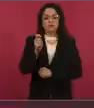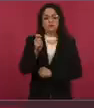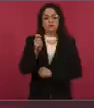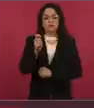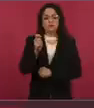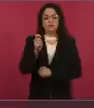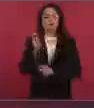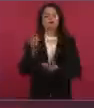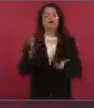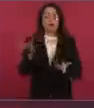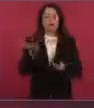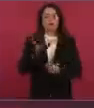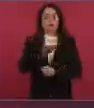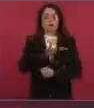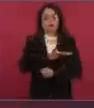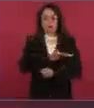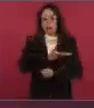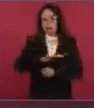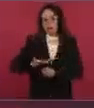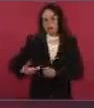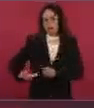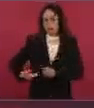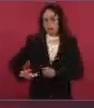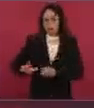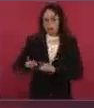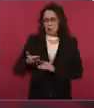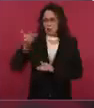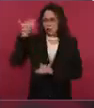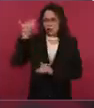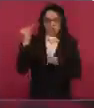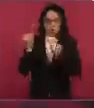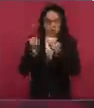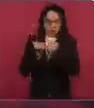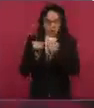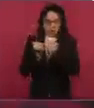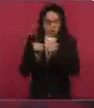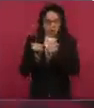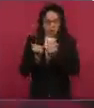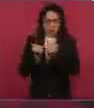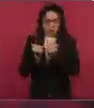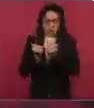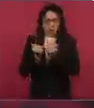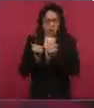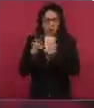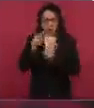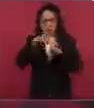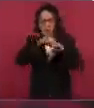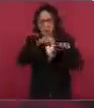Ejecutivo, que le pregunten a los trabajadores del Poder Ejecutivo a quién se les redujo el sueldo.